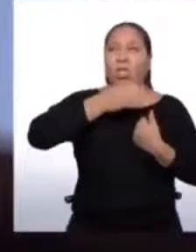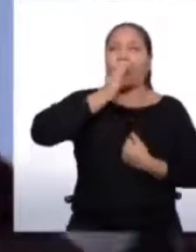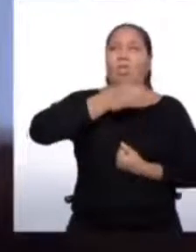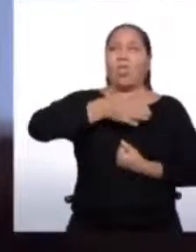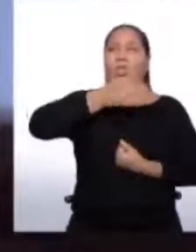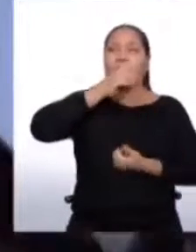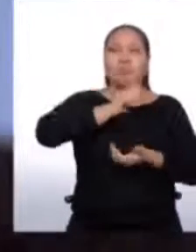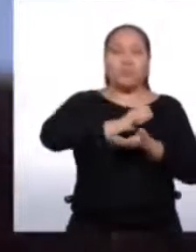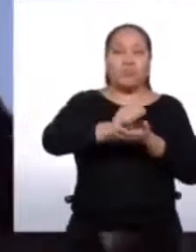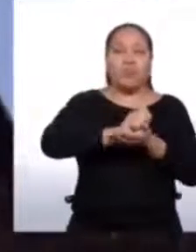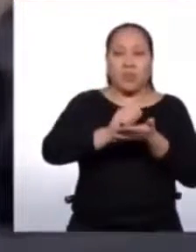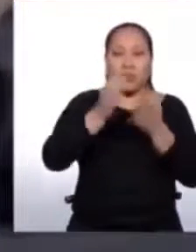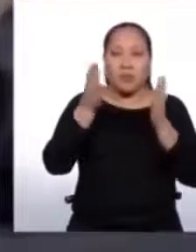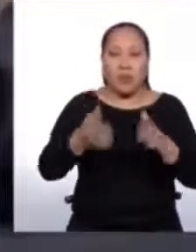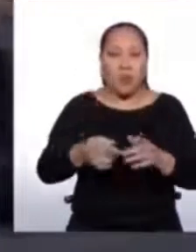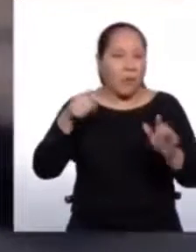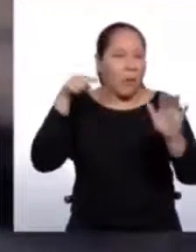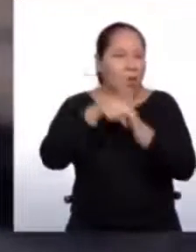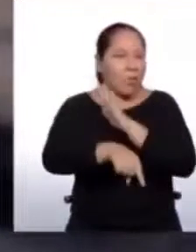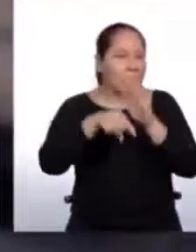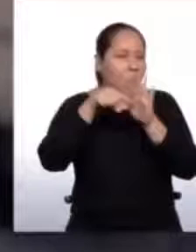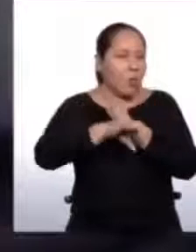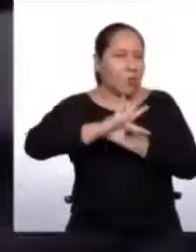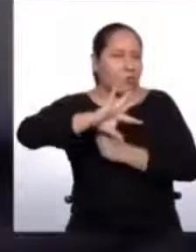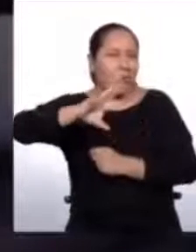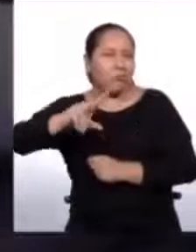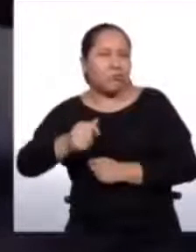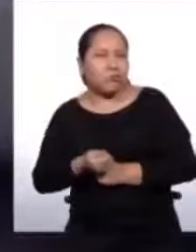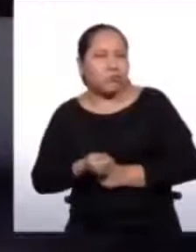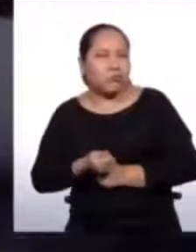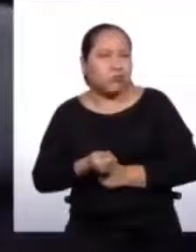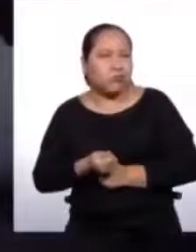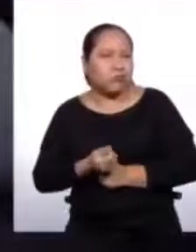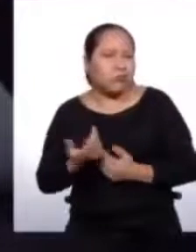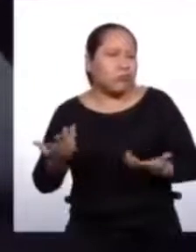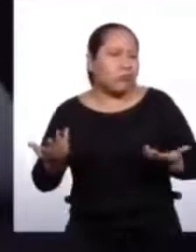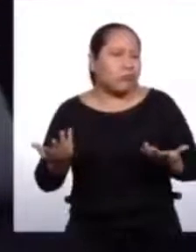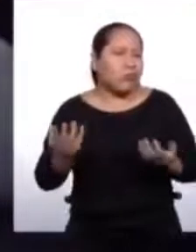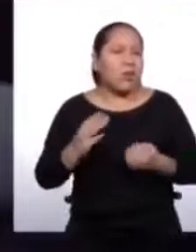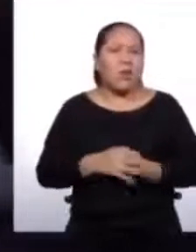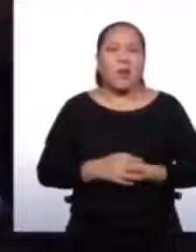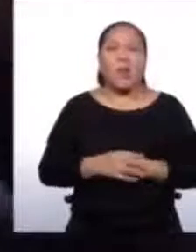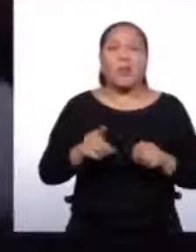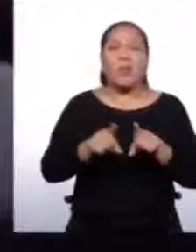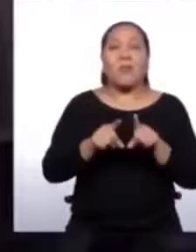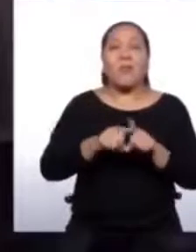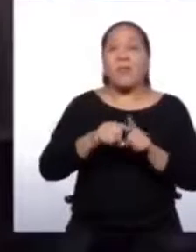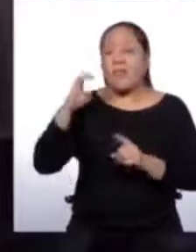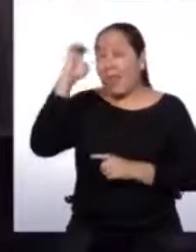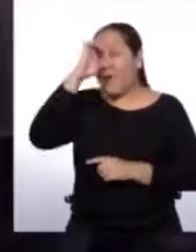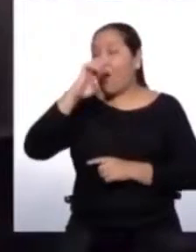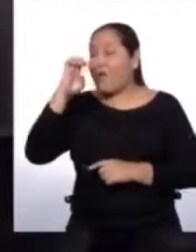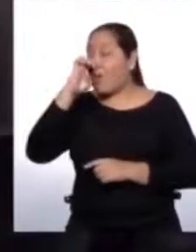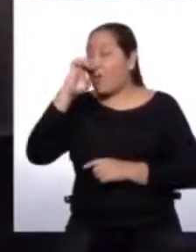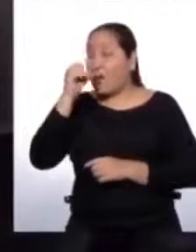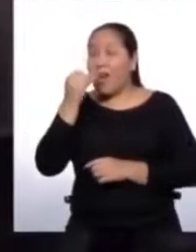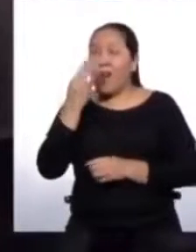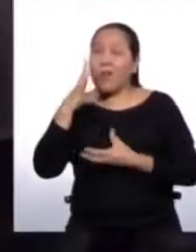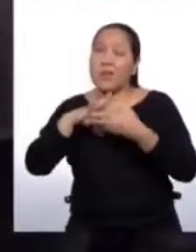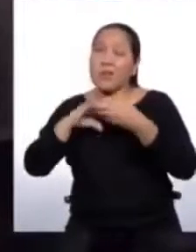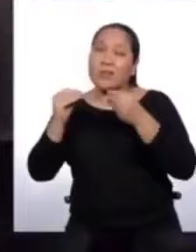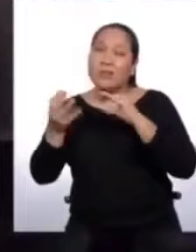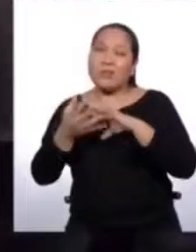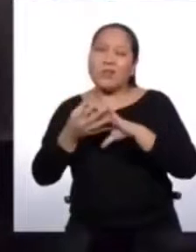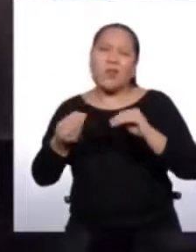escritores, hacendados, matones y maleantes. Tarma y Huamanga, pero también Europa y algunas historias salidas solamente